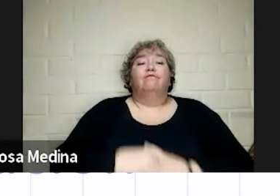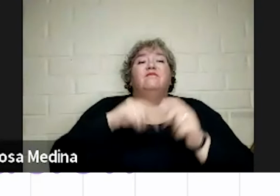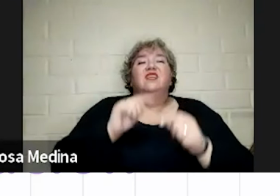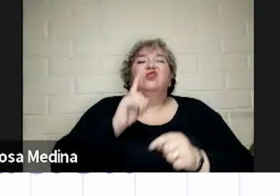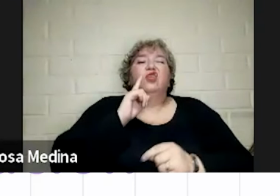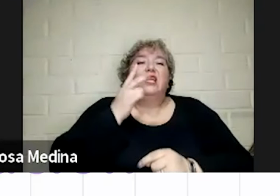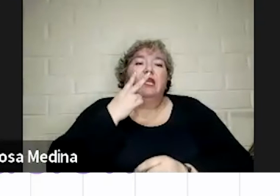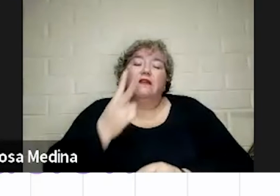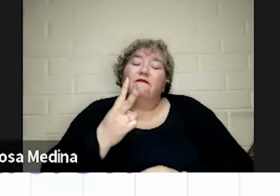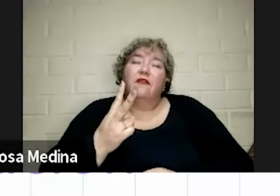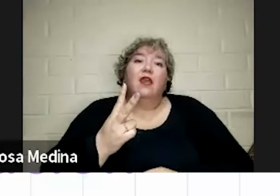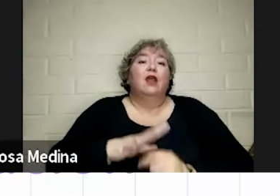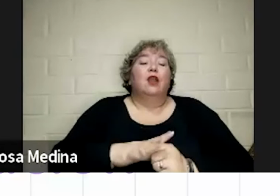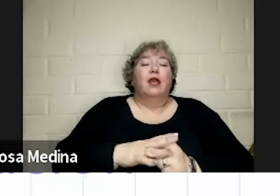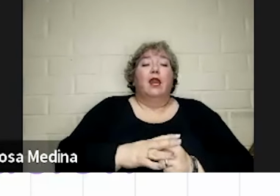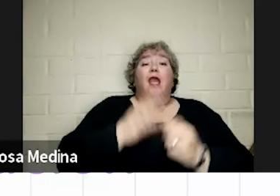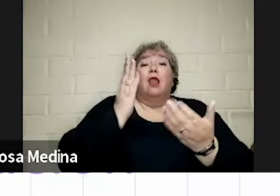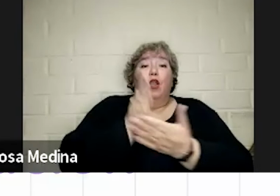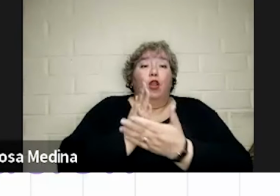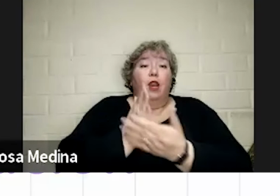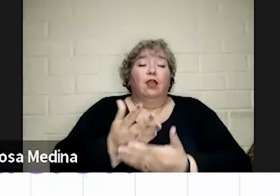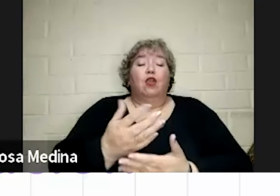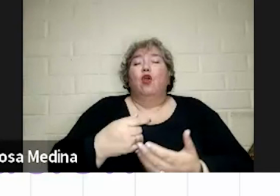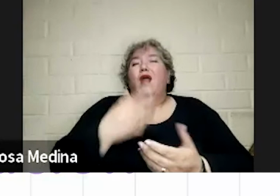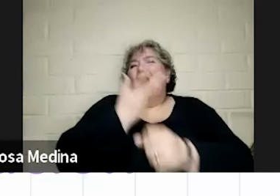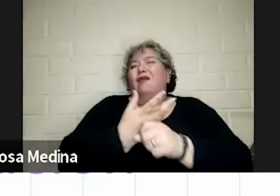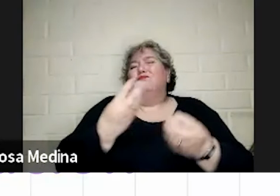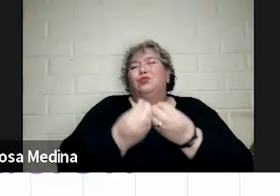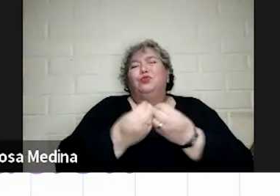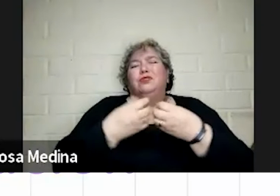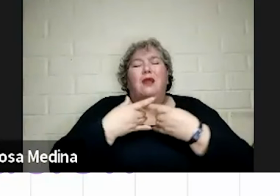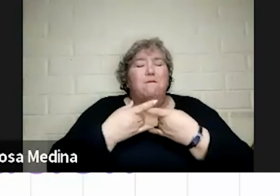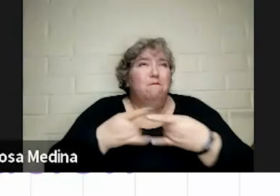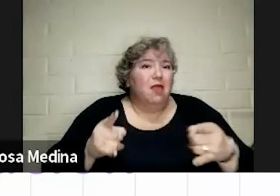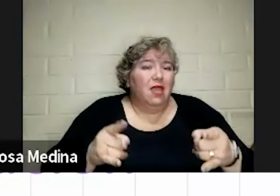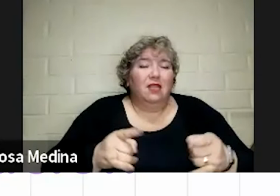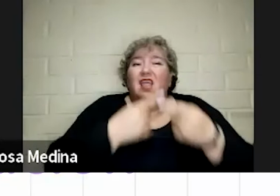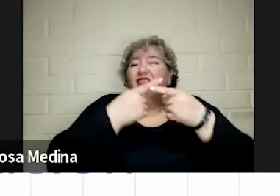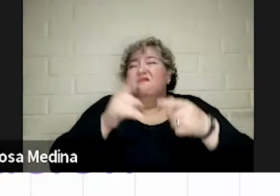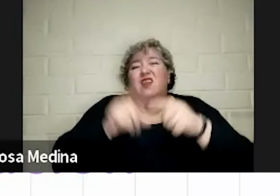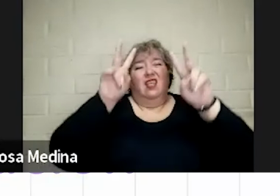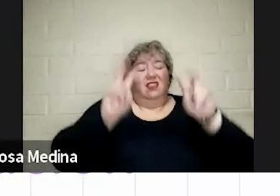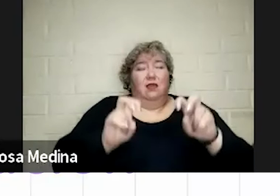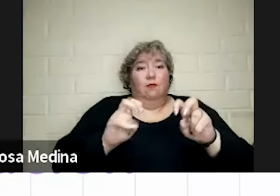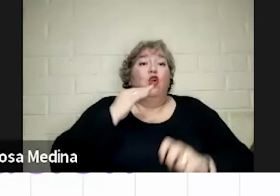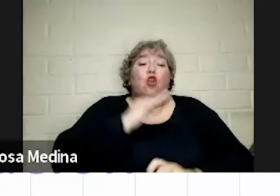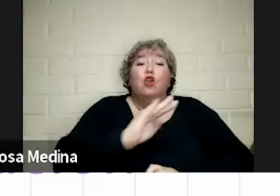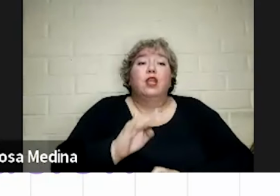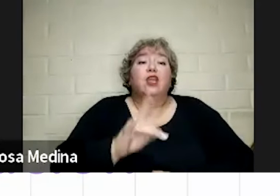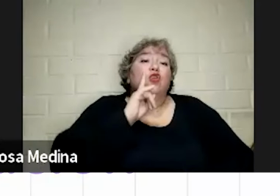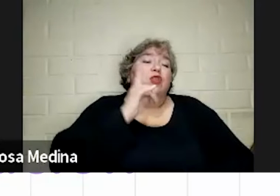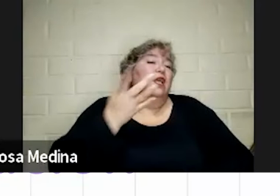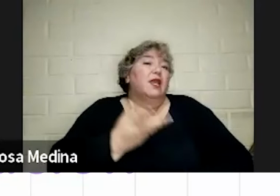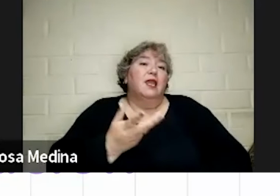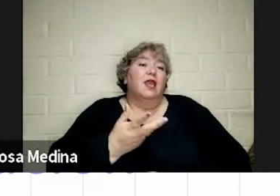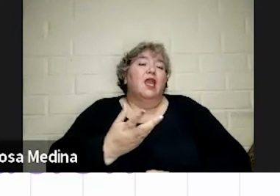Para poder estar en la escuela nos pone muchas metas, ¿cierto? Muchas metas de distinto tipo. Los niños tienen que hacer un